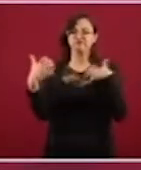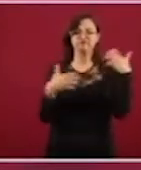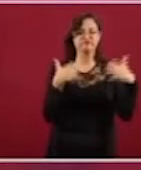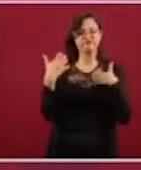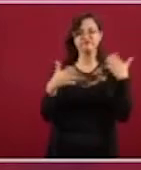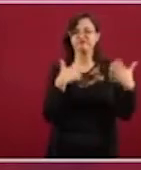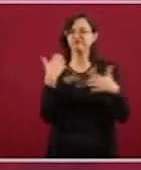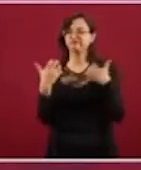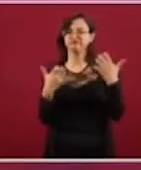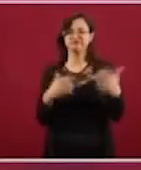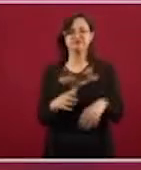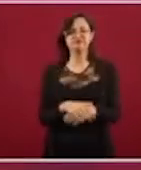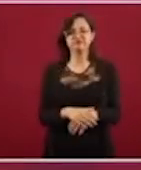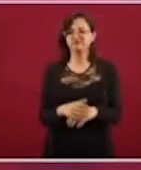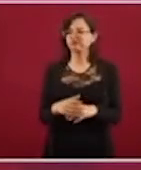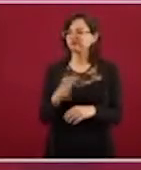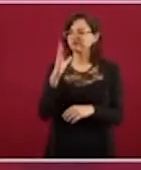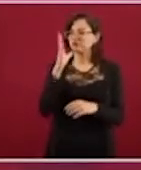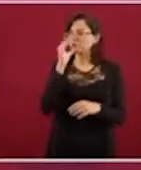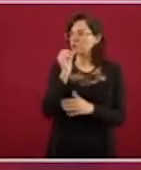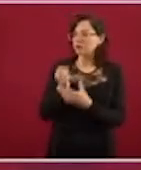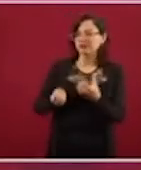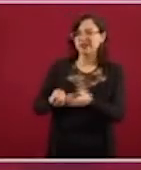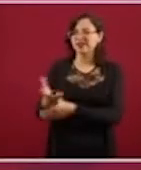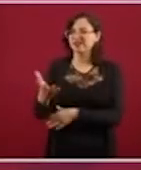la dejaban salir.